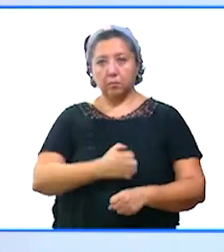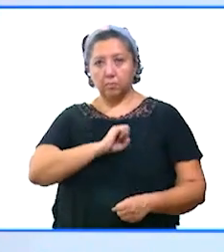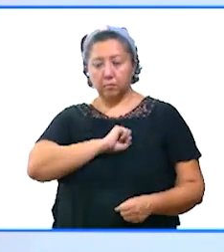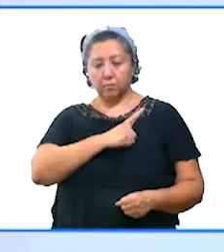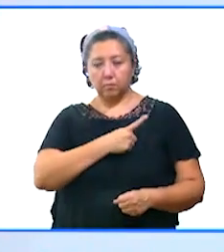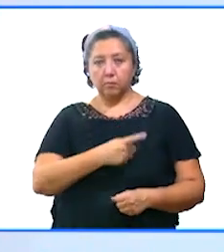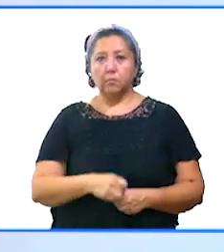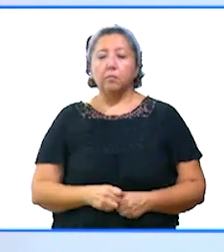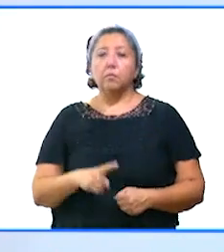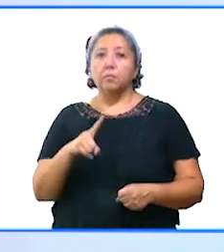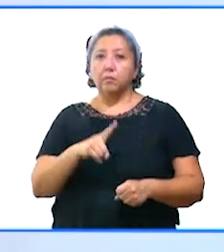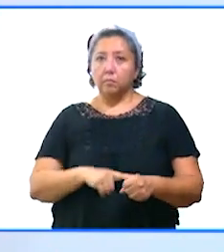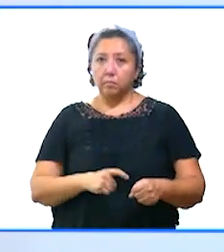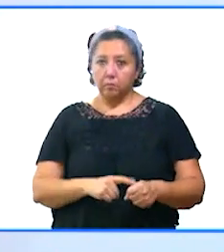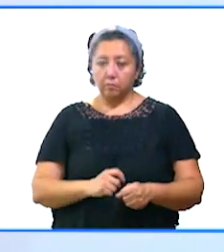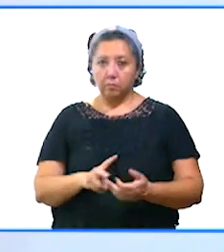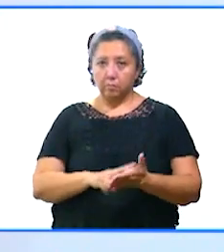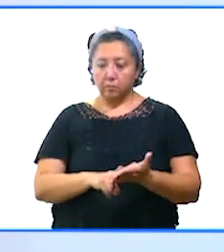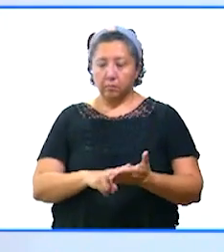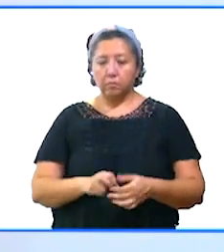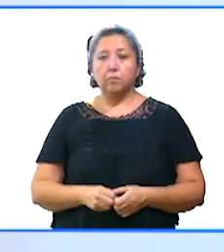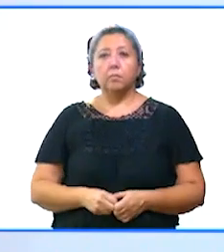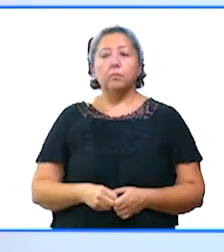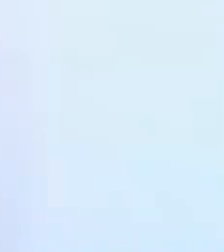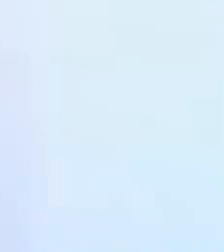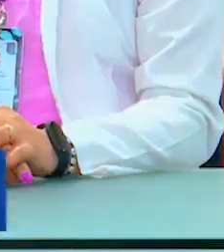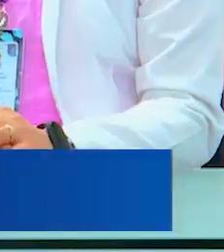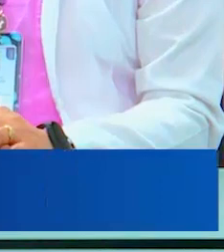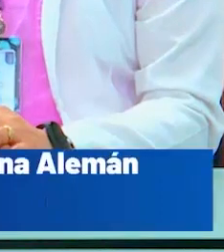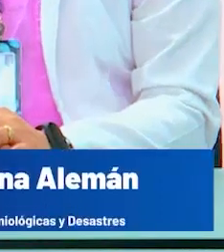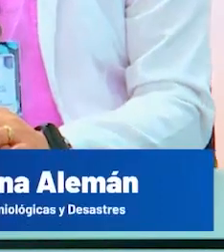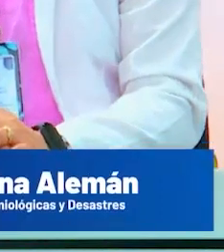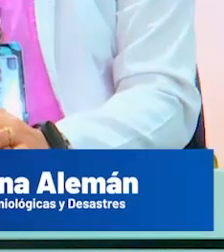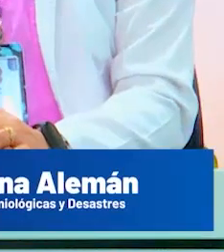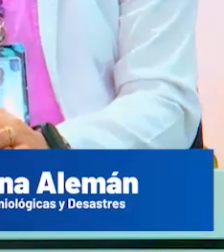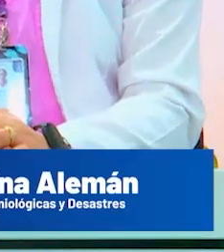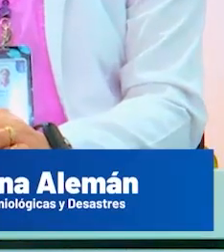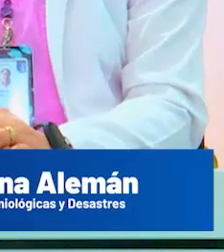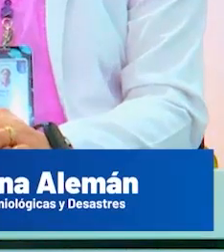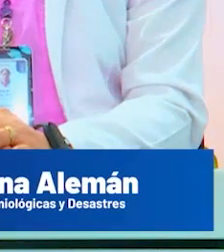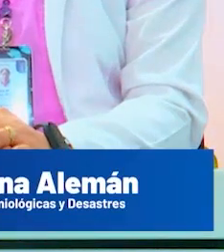Semáforo Estatal de Salud marcan color verde. Hasta aquí mi reporte, doctor.